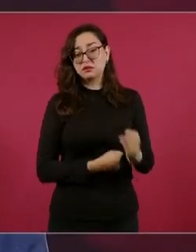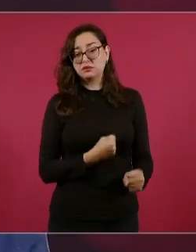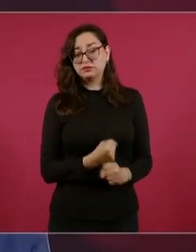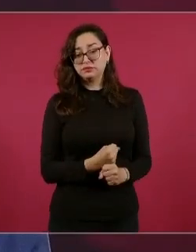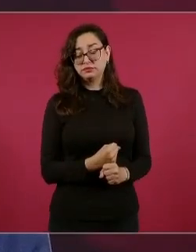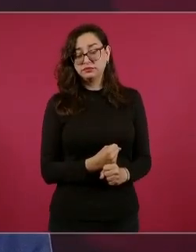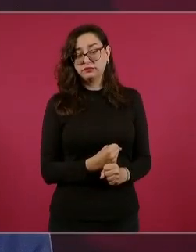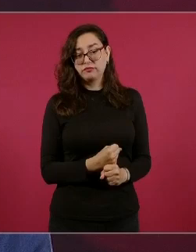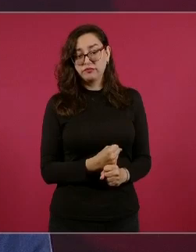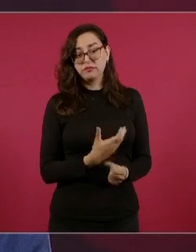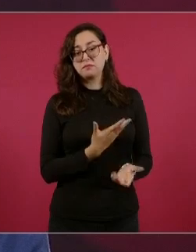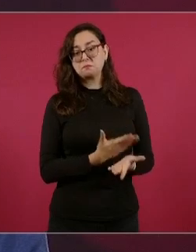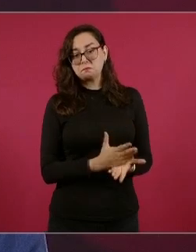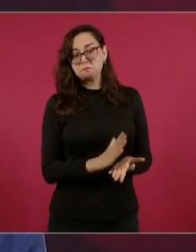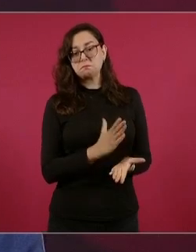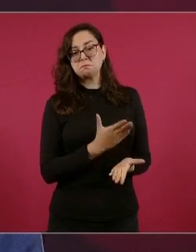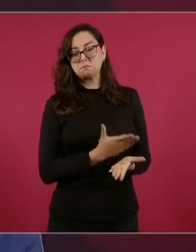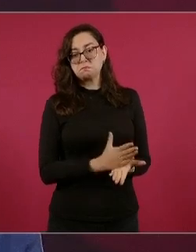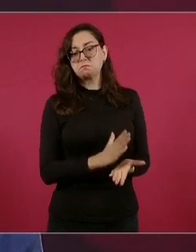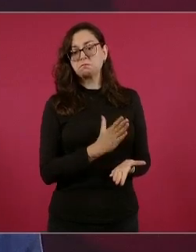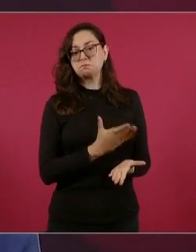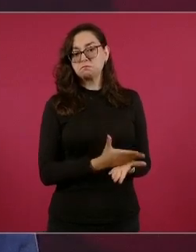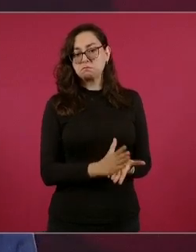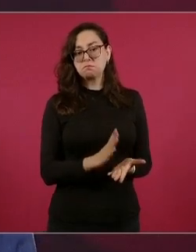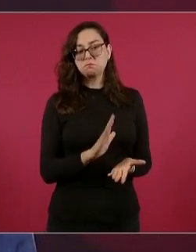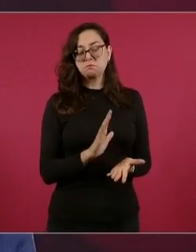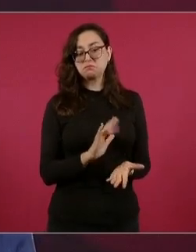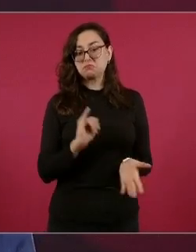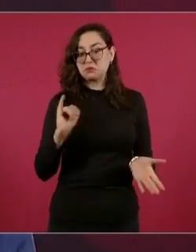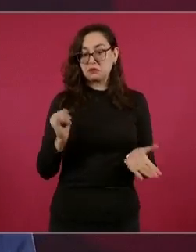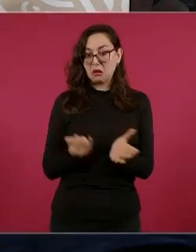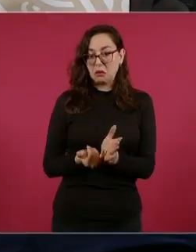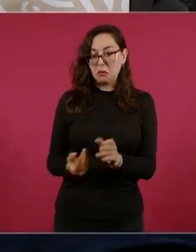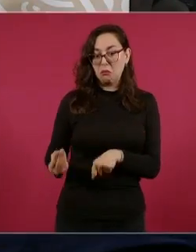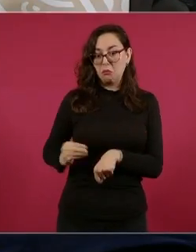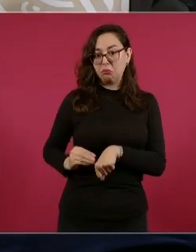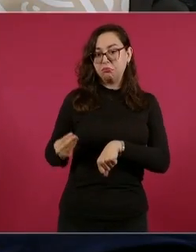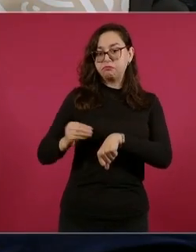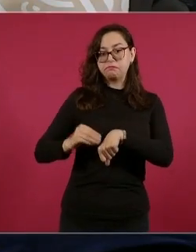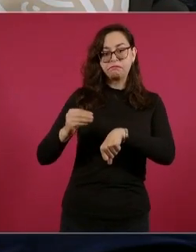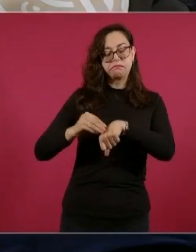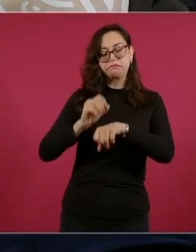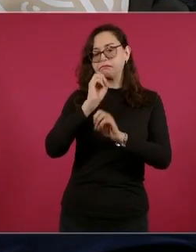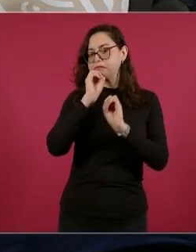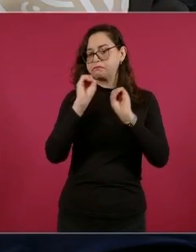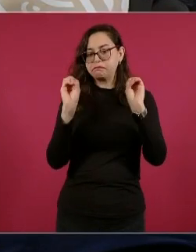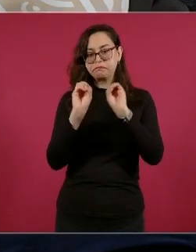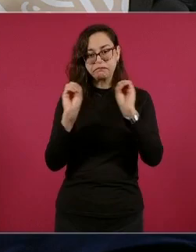sin intereses,